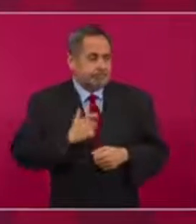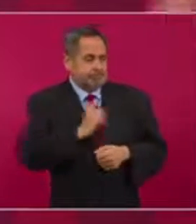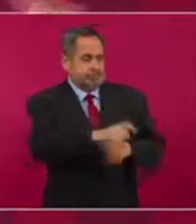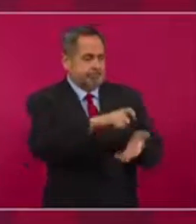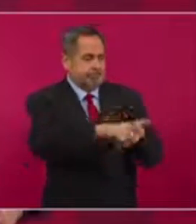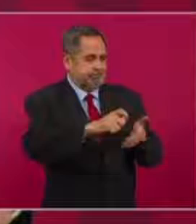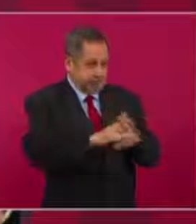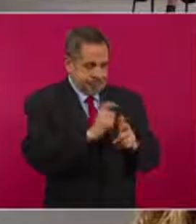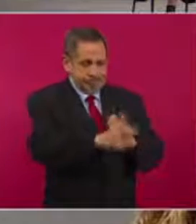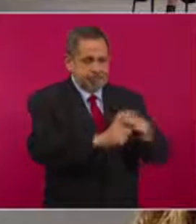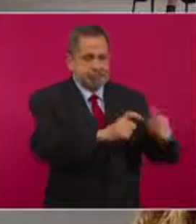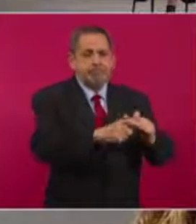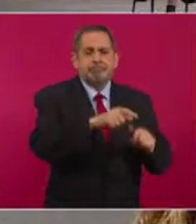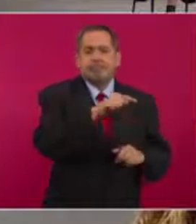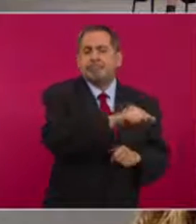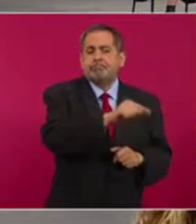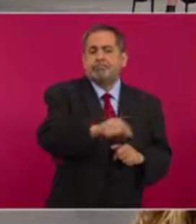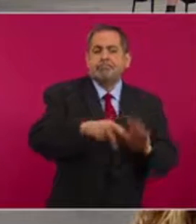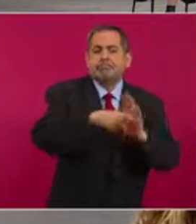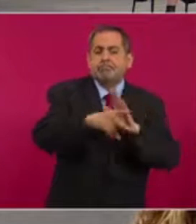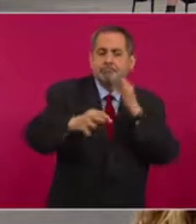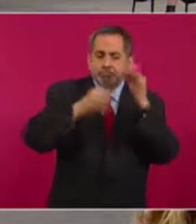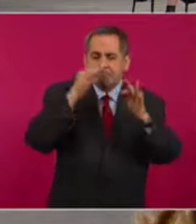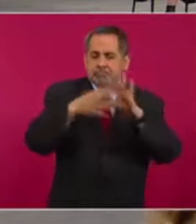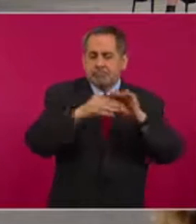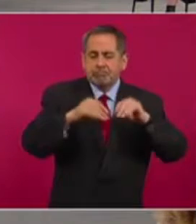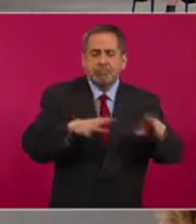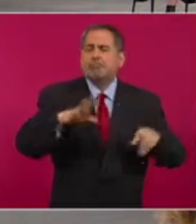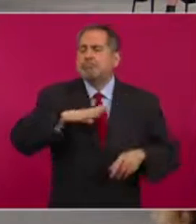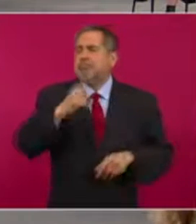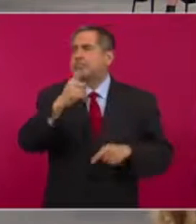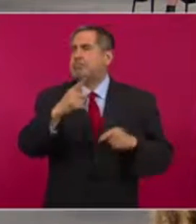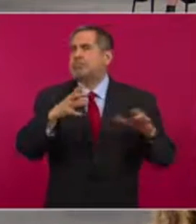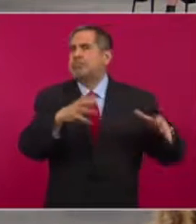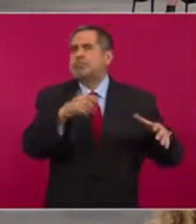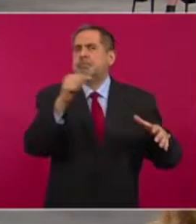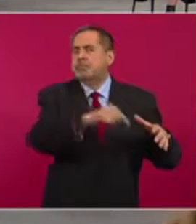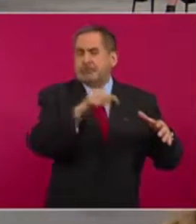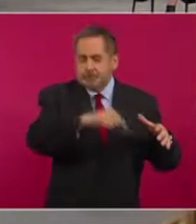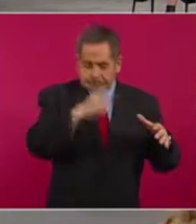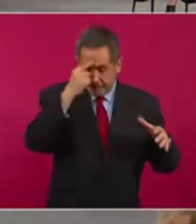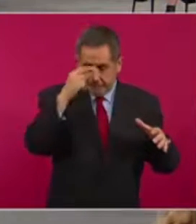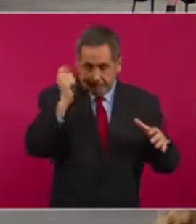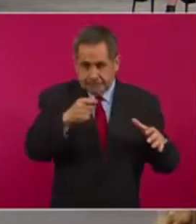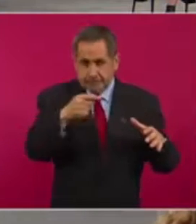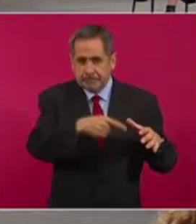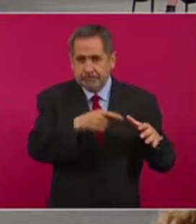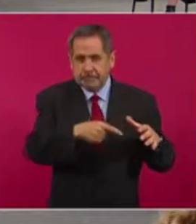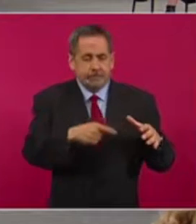a todos. Hay una agencia que maneja